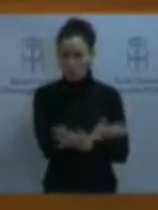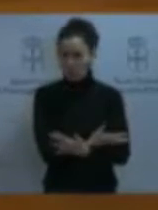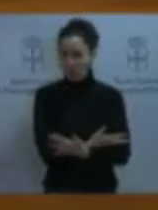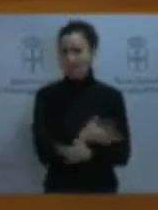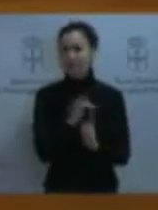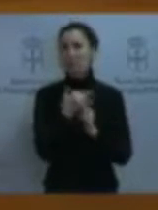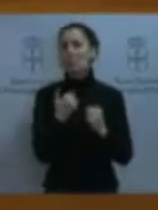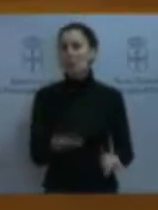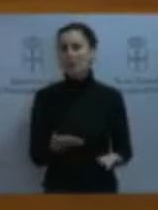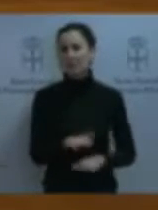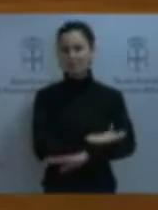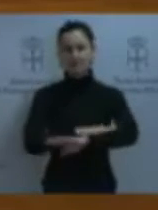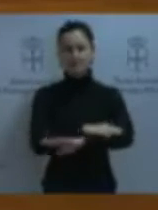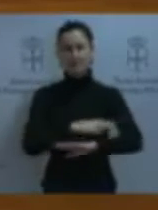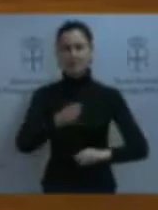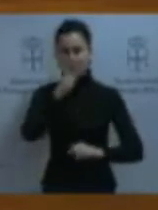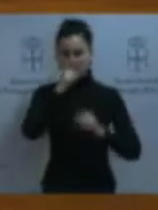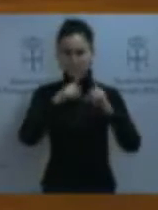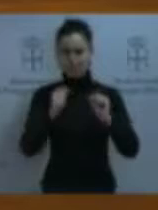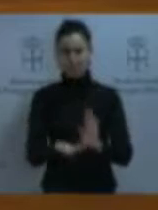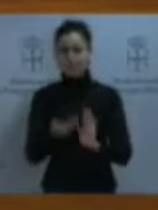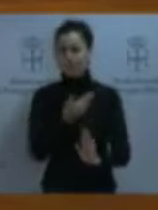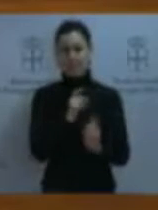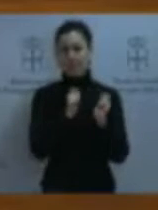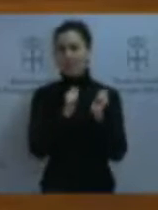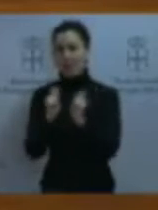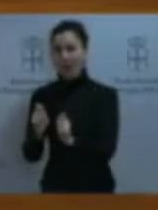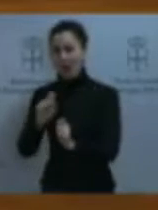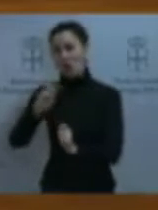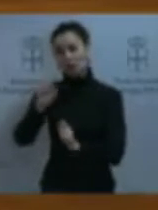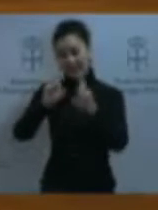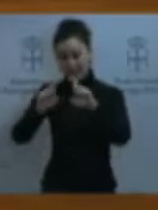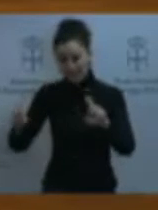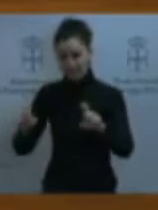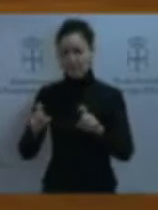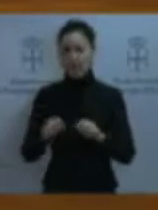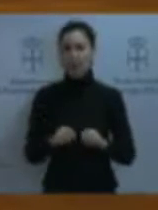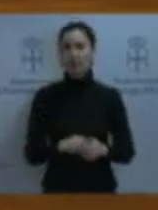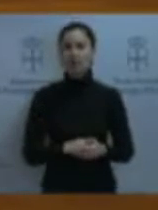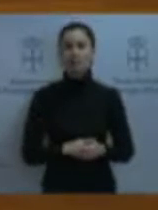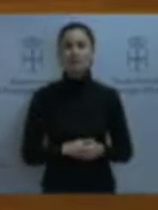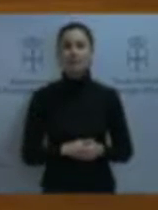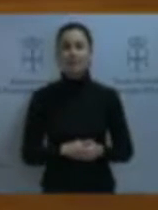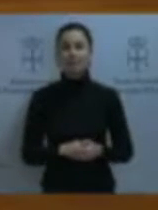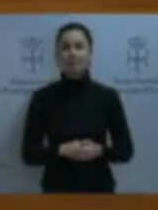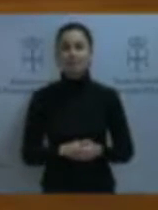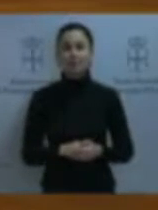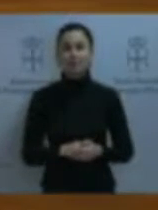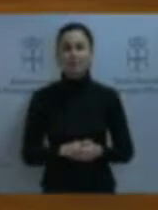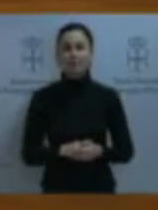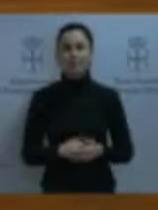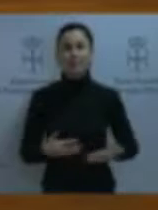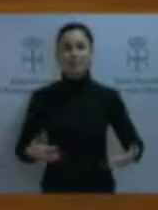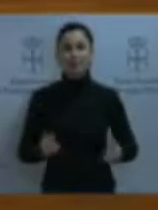previo aviso la concesión a la empresa concesionaria, perdón, y se la otorgaron